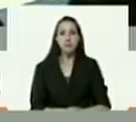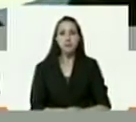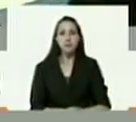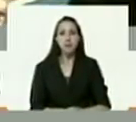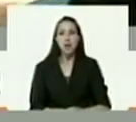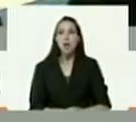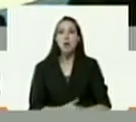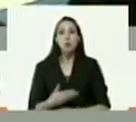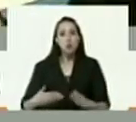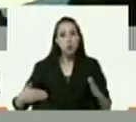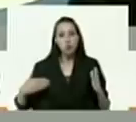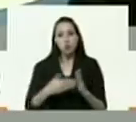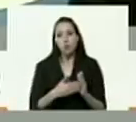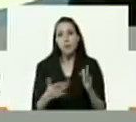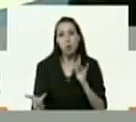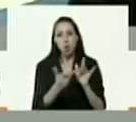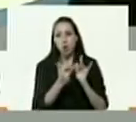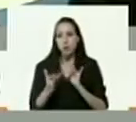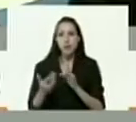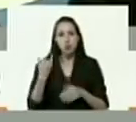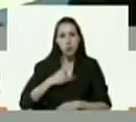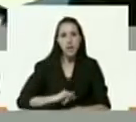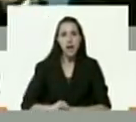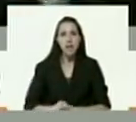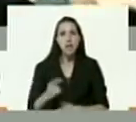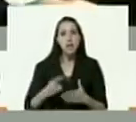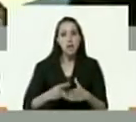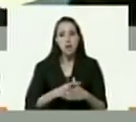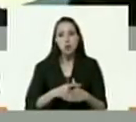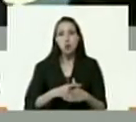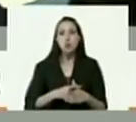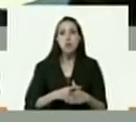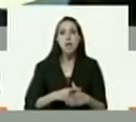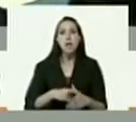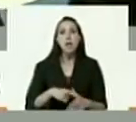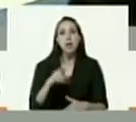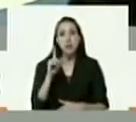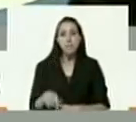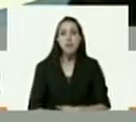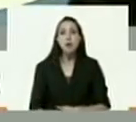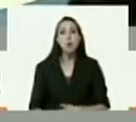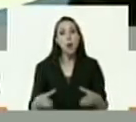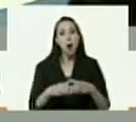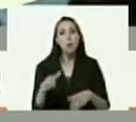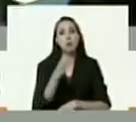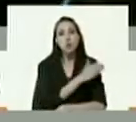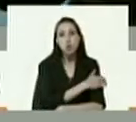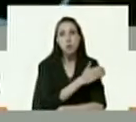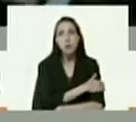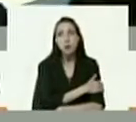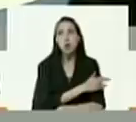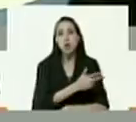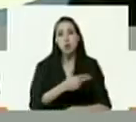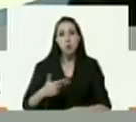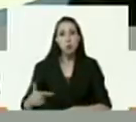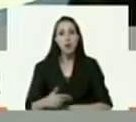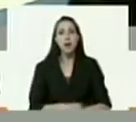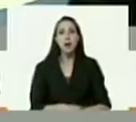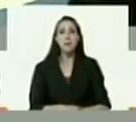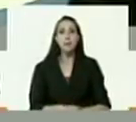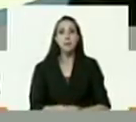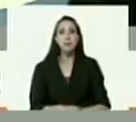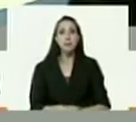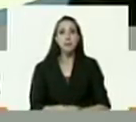interrumpimos en los contactos que ya existían entonces con Noruega y con la oposición venezolana. con esos mismos señores que salieron con los militares